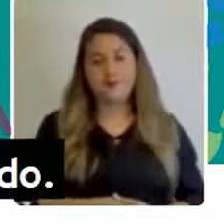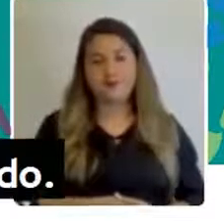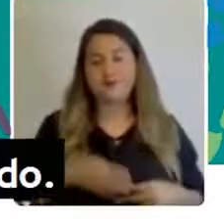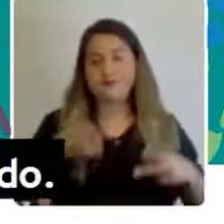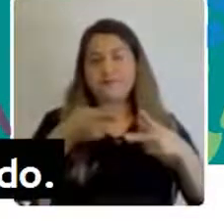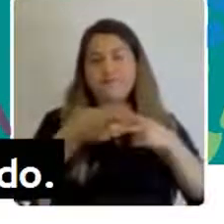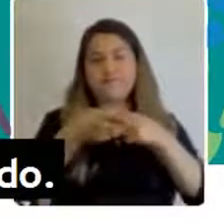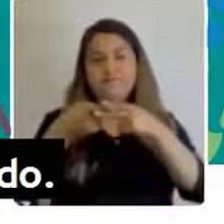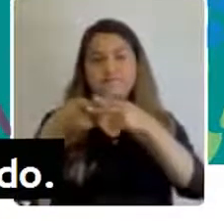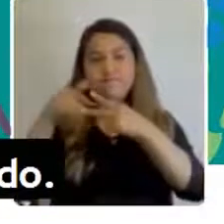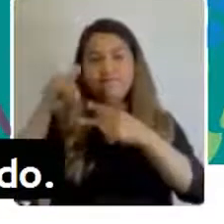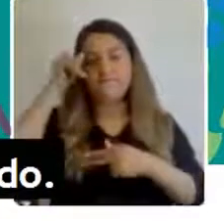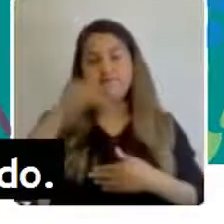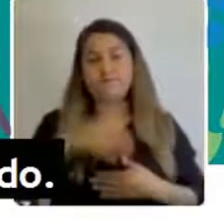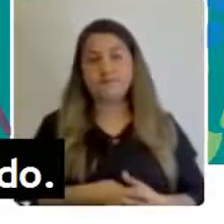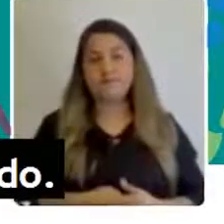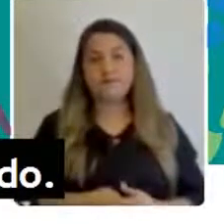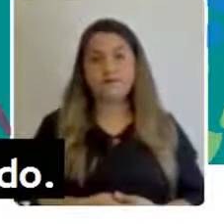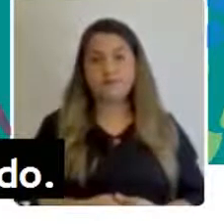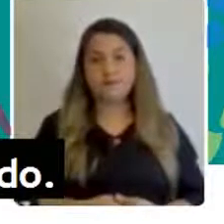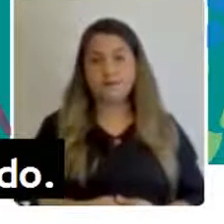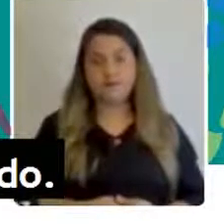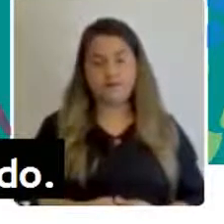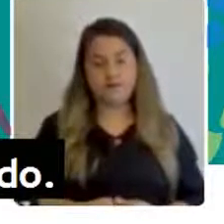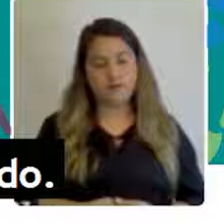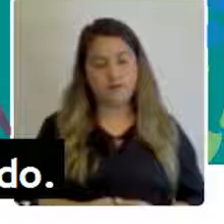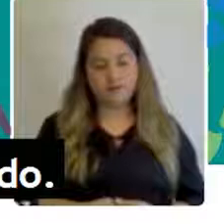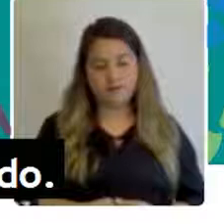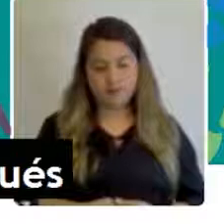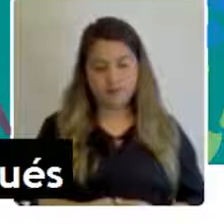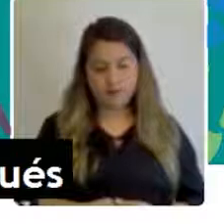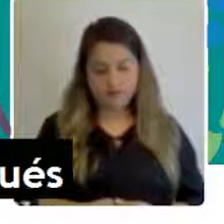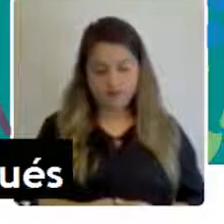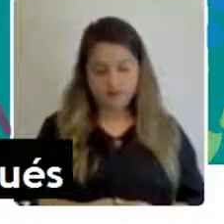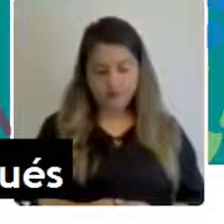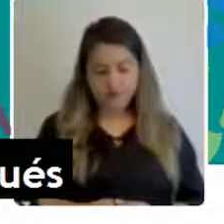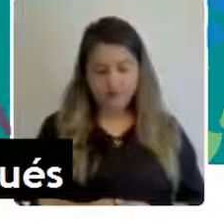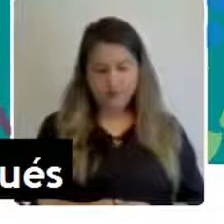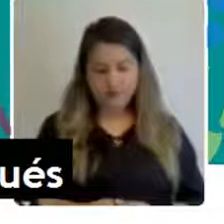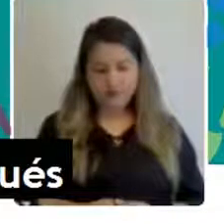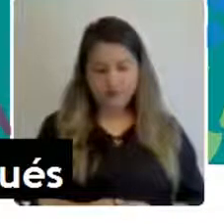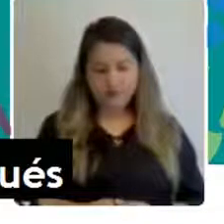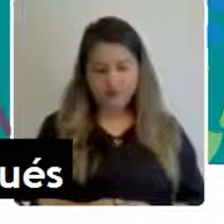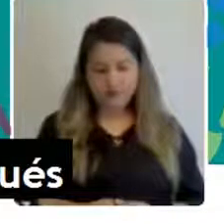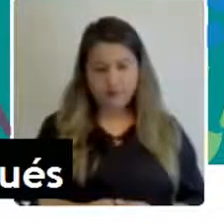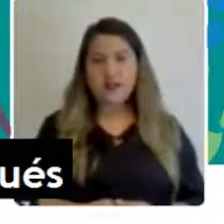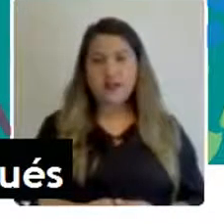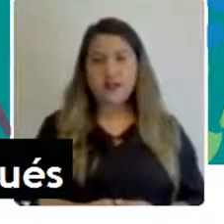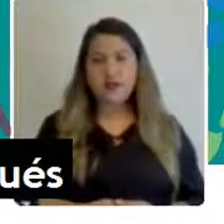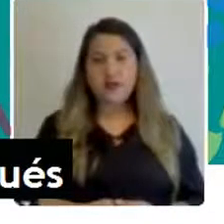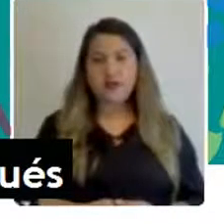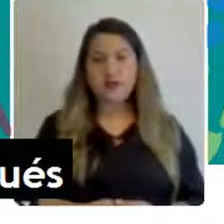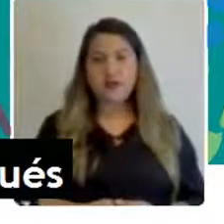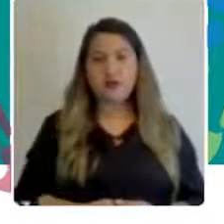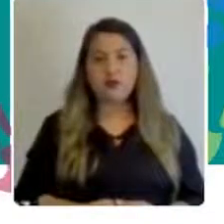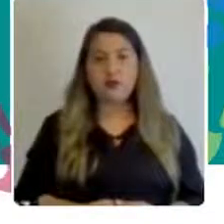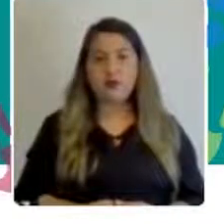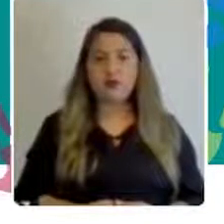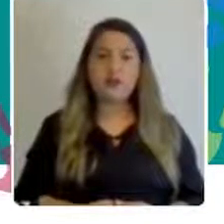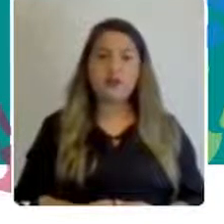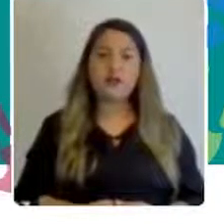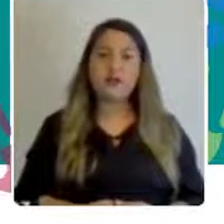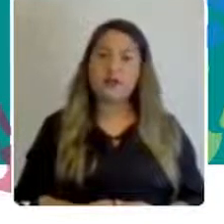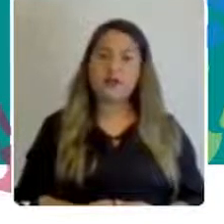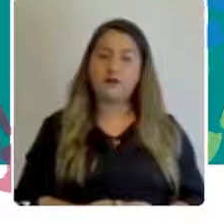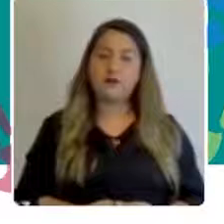vimos que más importante eran los 7 años de exclusividad de marketing. Y Doménica ya va a mencionar estos,